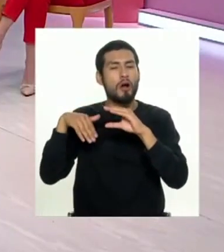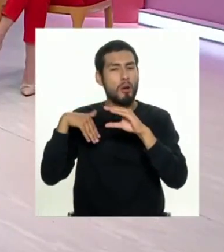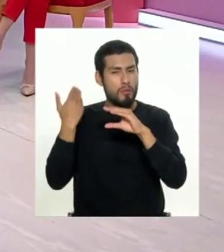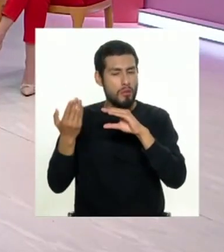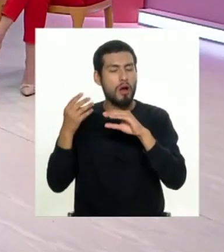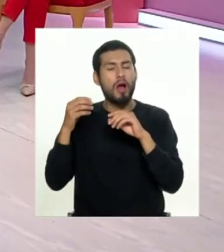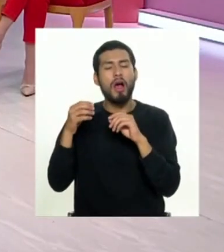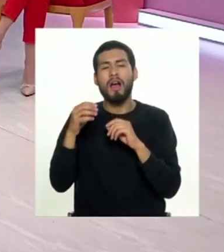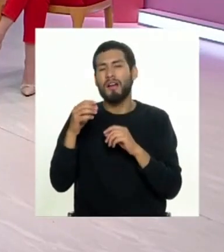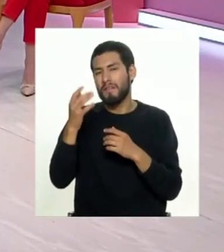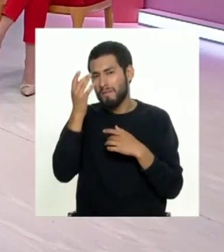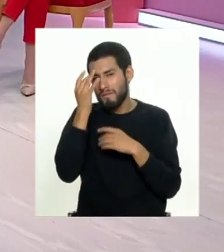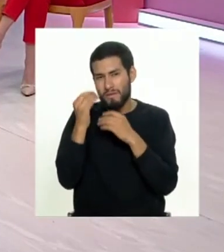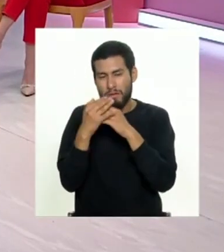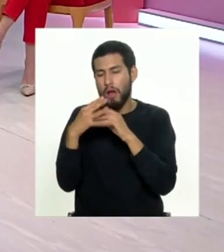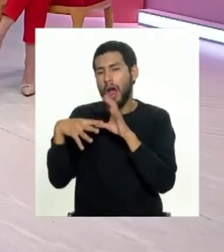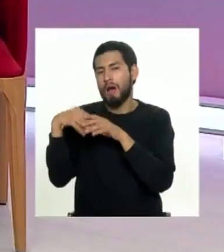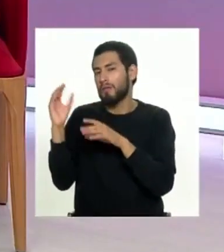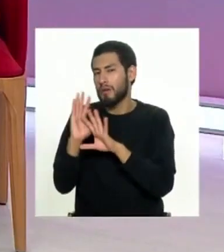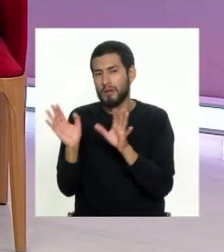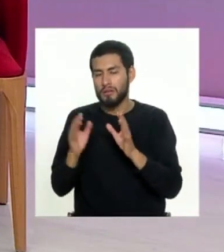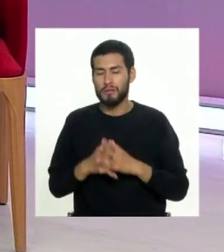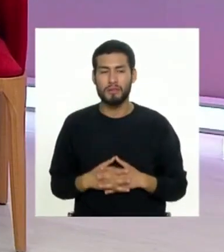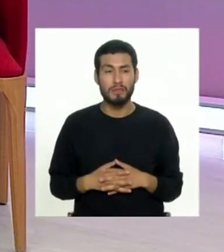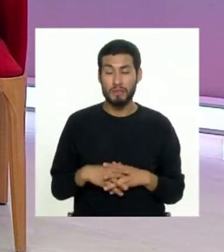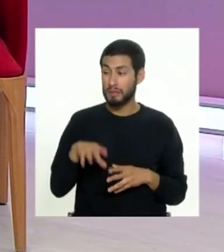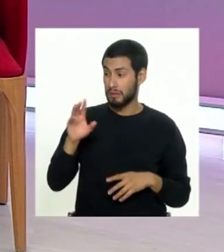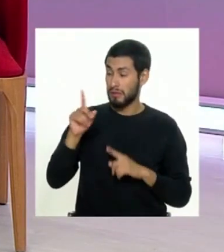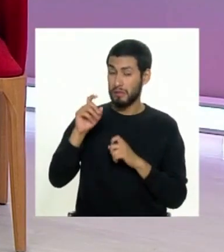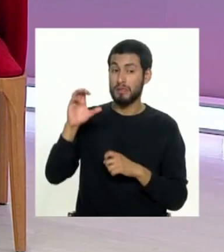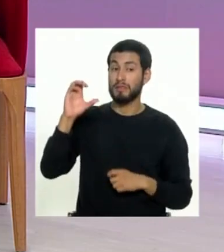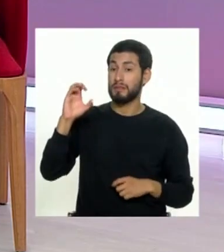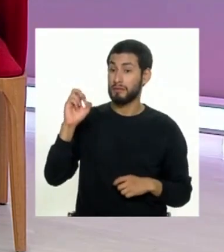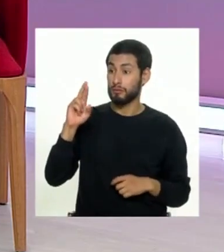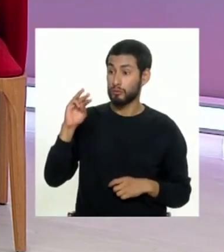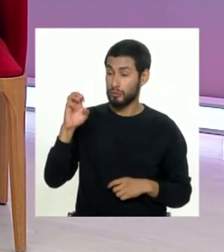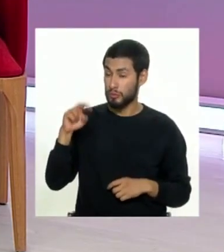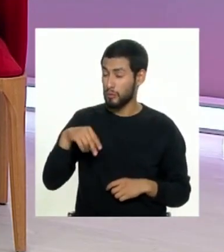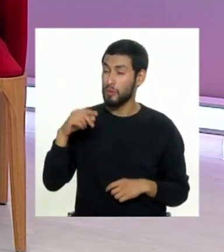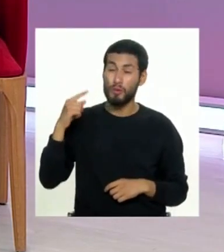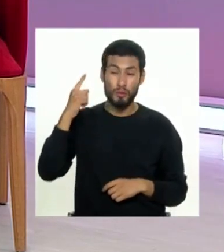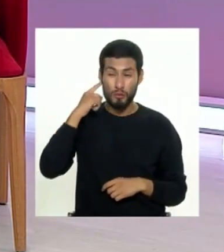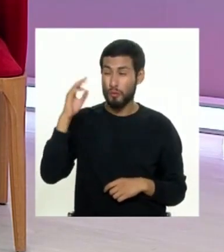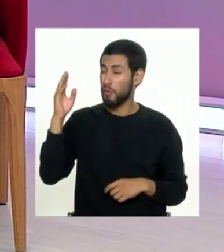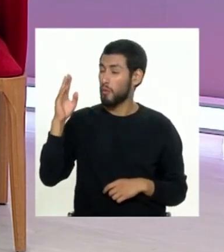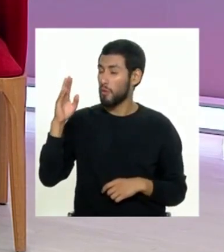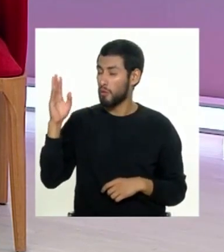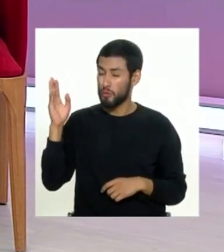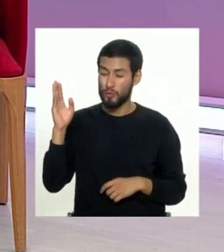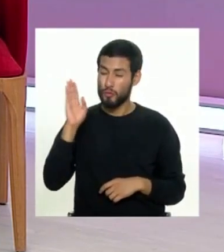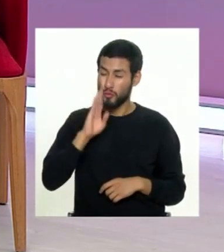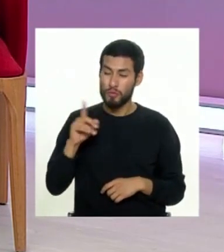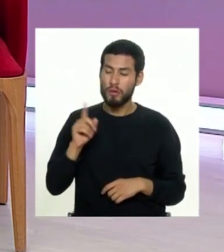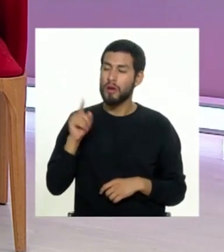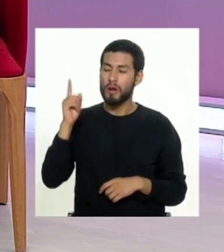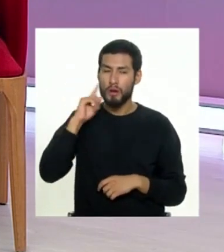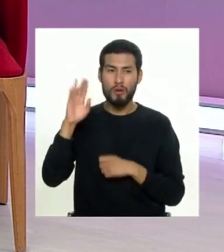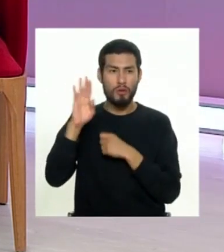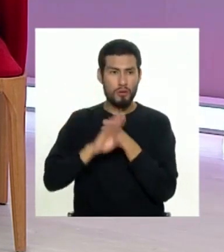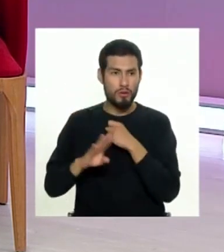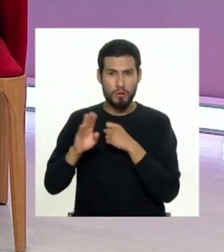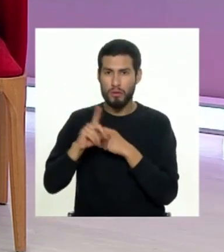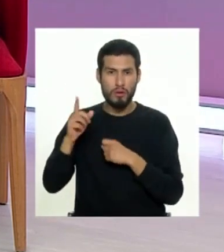ocasionar. Recordarle también a los televidentes que el cerumen no es que esté sucio el oído, es un protector que no hay